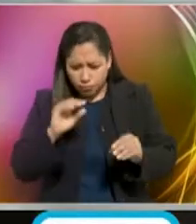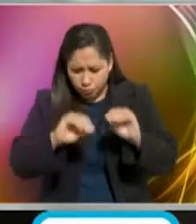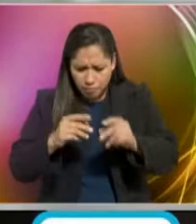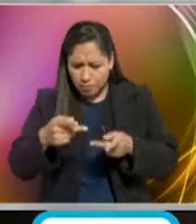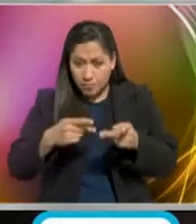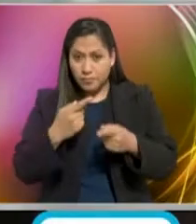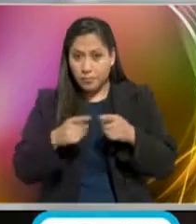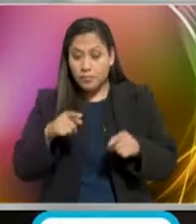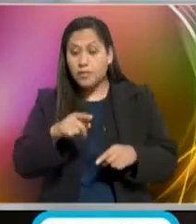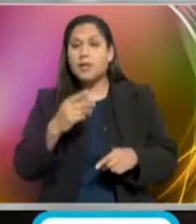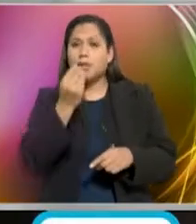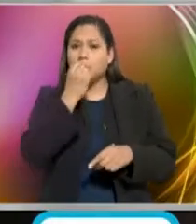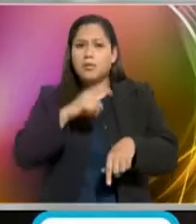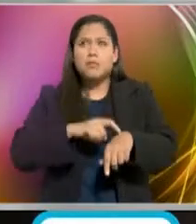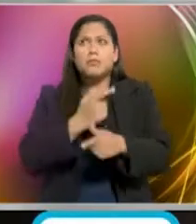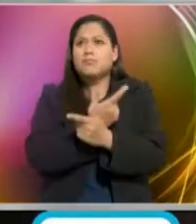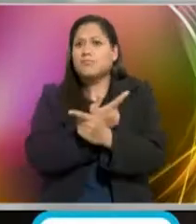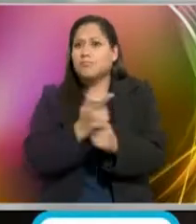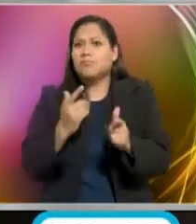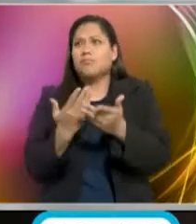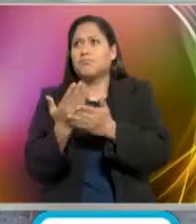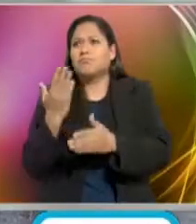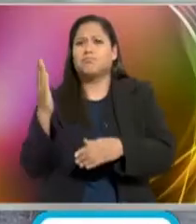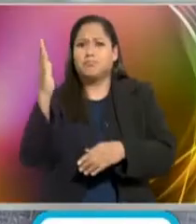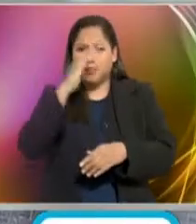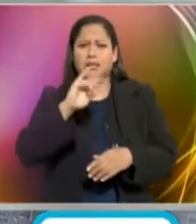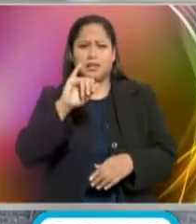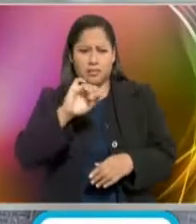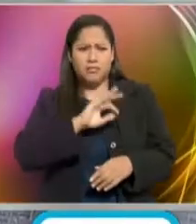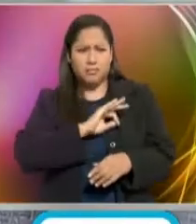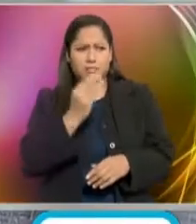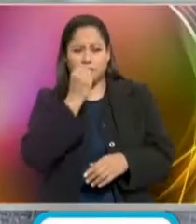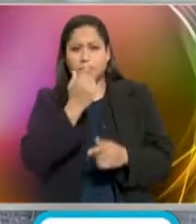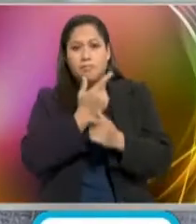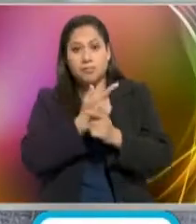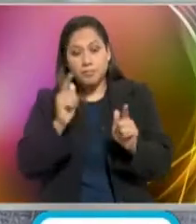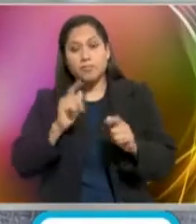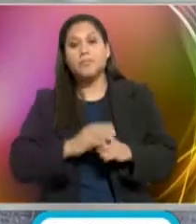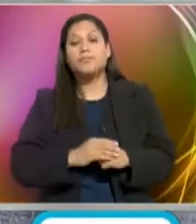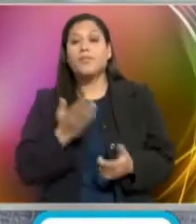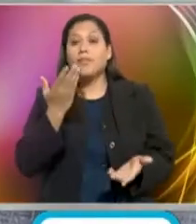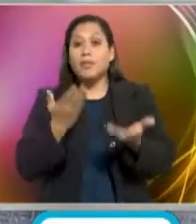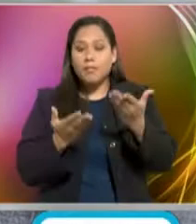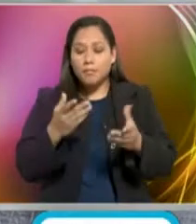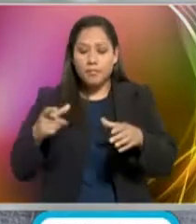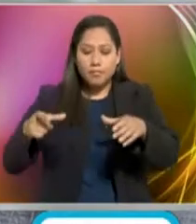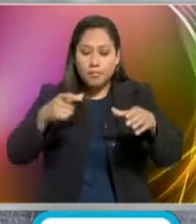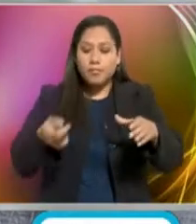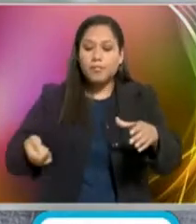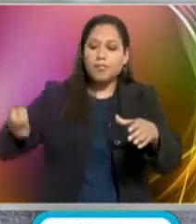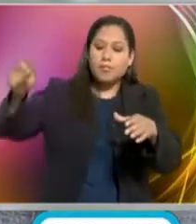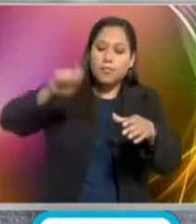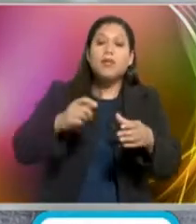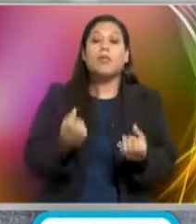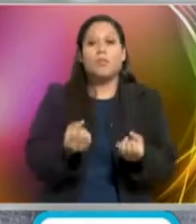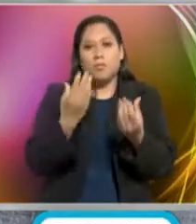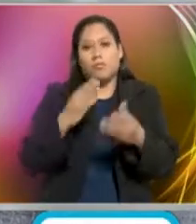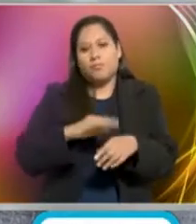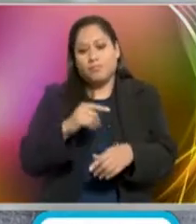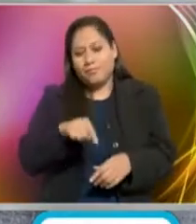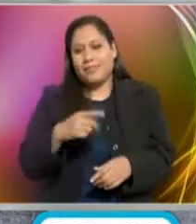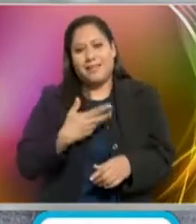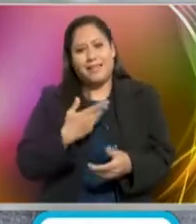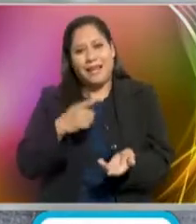maneras, Sí. ¿la podemos comer a cualquier hora? Sí la pueden comer a cualquier hora, obviamente pues depende de la porción, porque Claro. pues Sí.